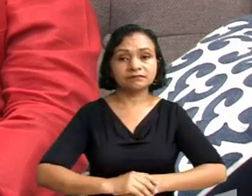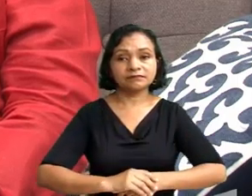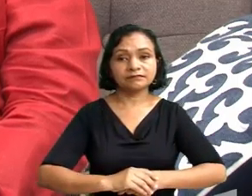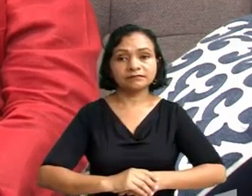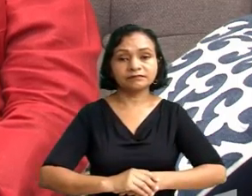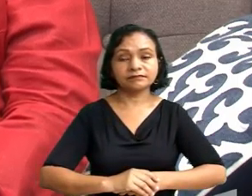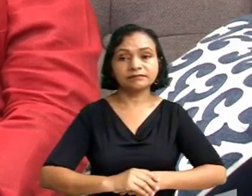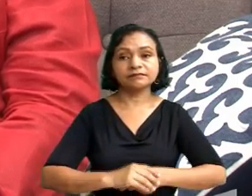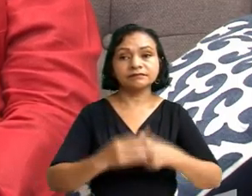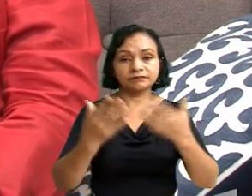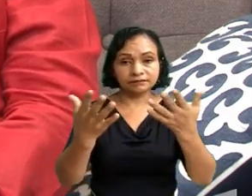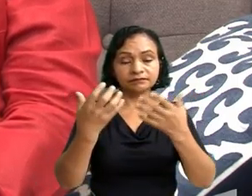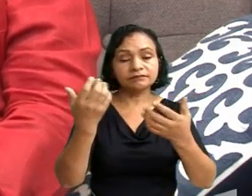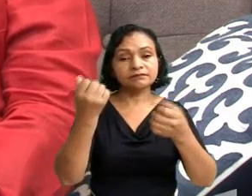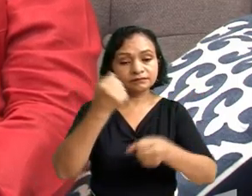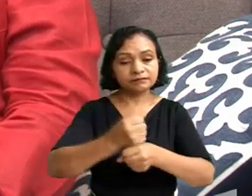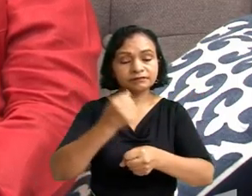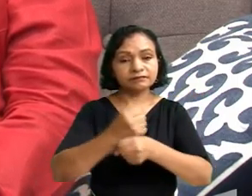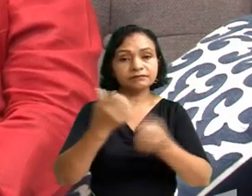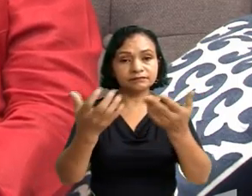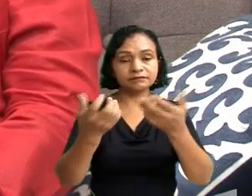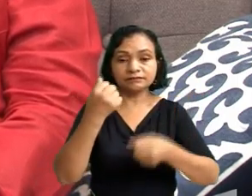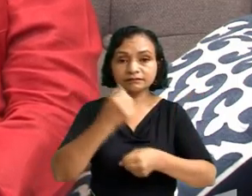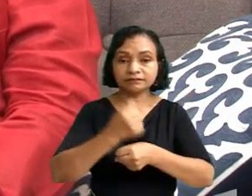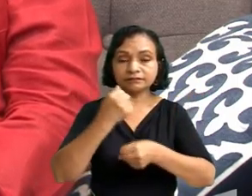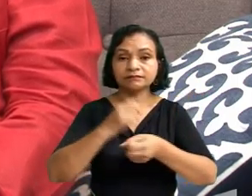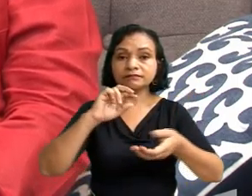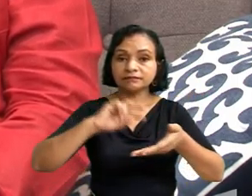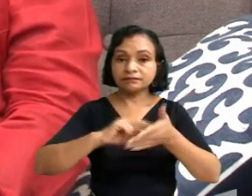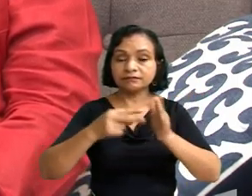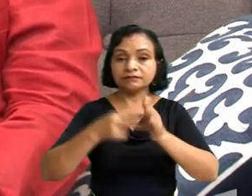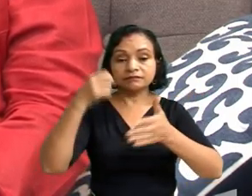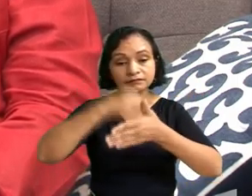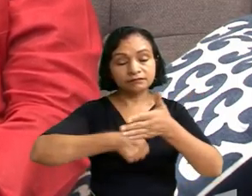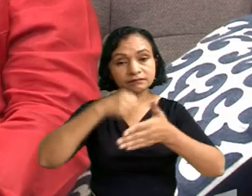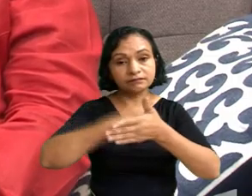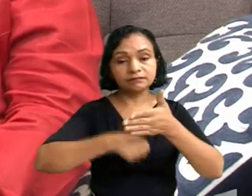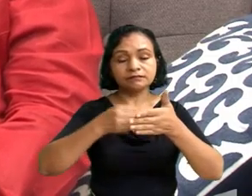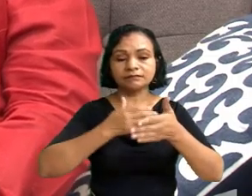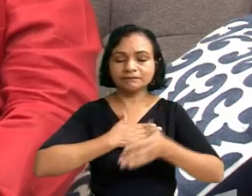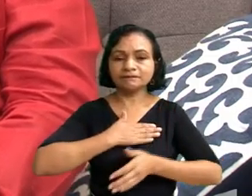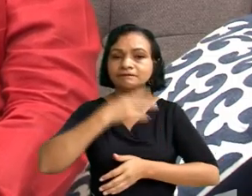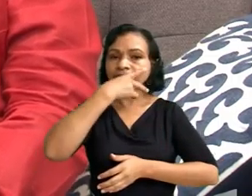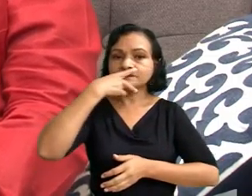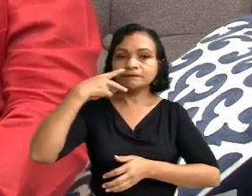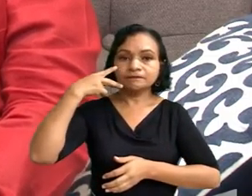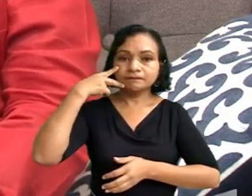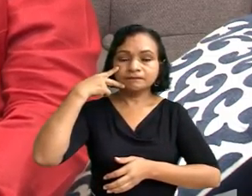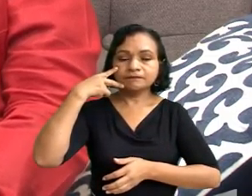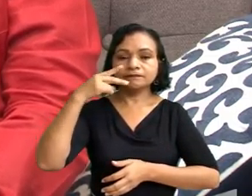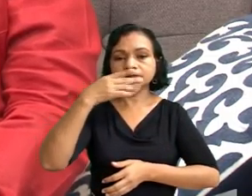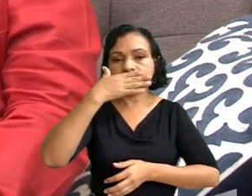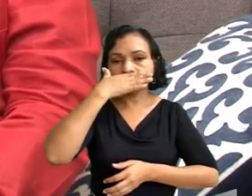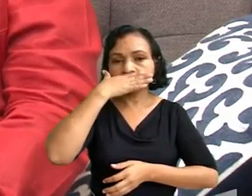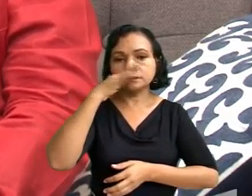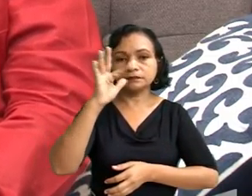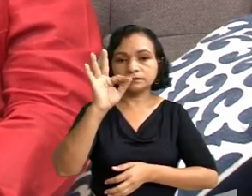y ese es lo que estamos trabajando por eso lucho por eso murió mi padre y por eso el frente sandinista